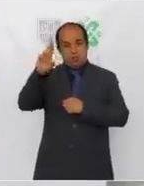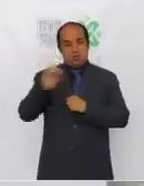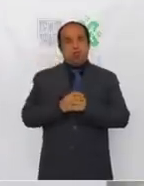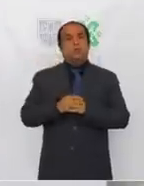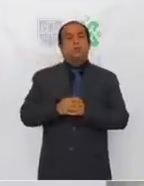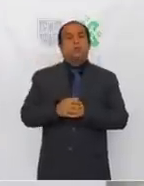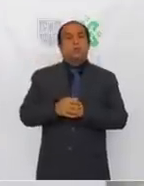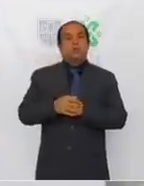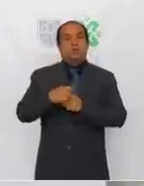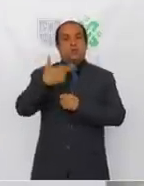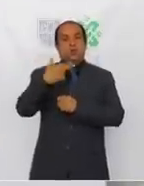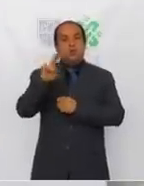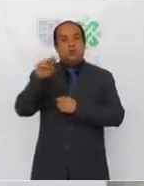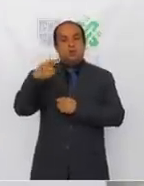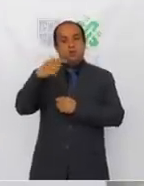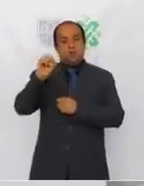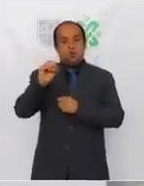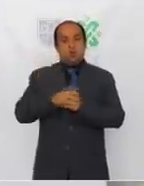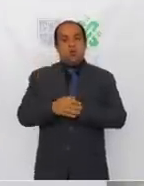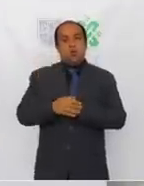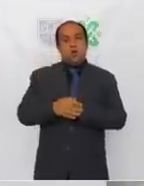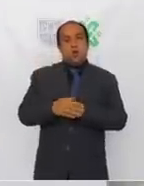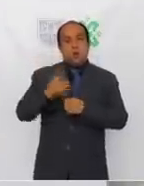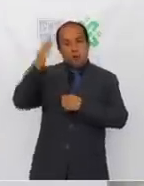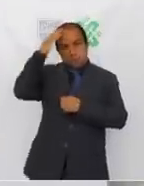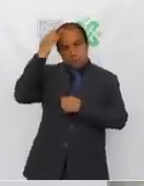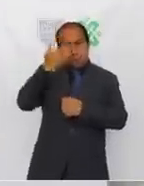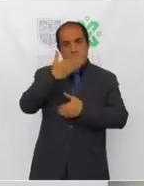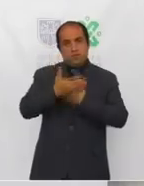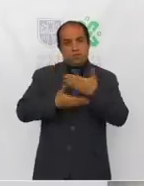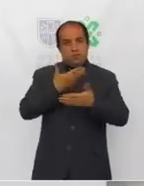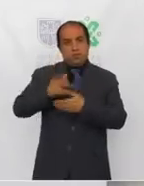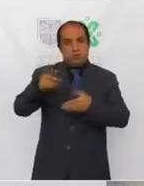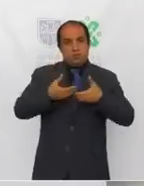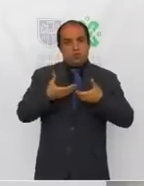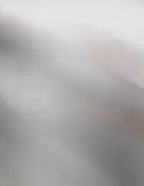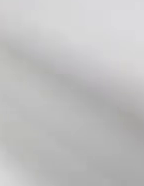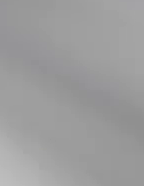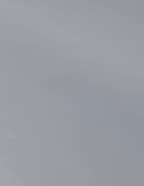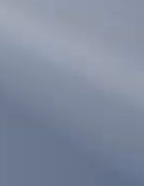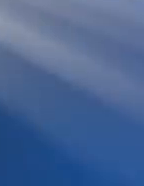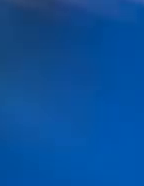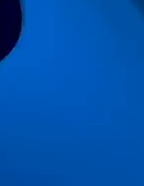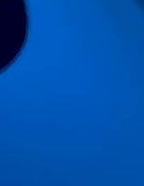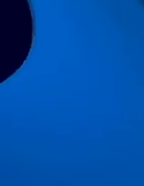Hugo Estrada, al frente de servicios urbanos. Pues gracias a todos.